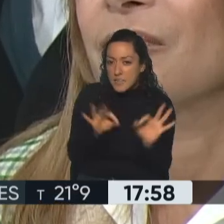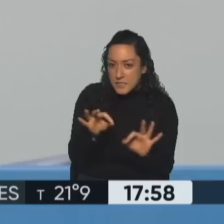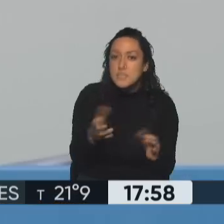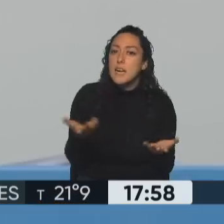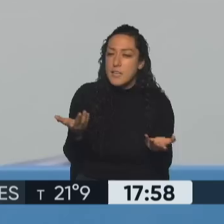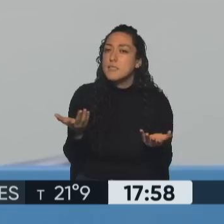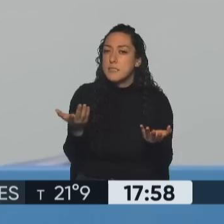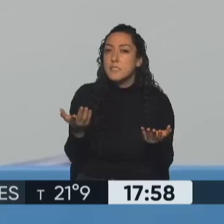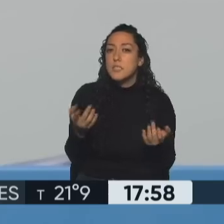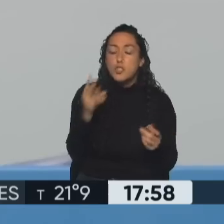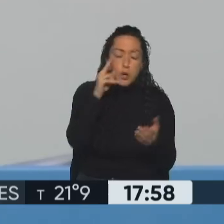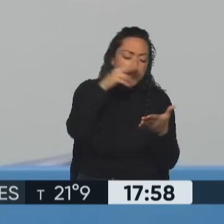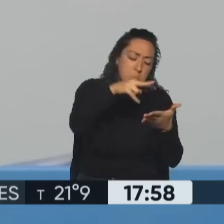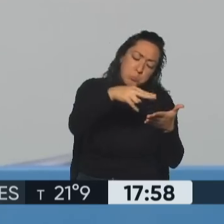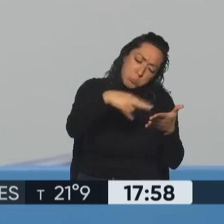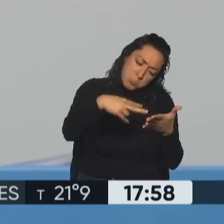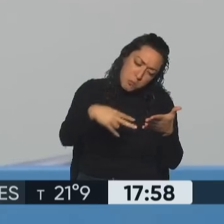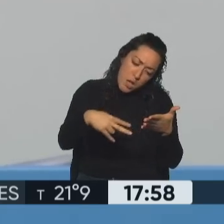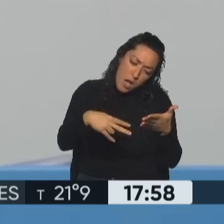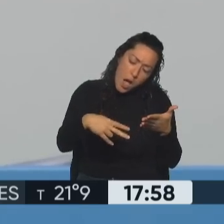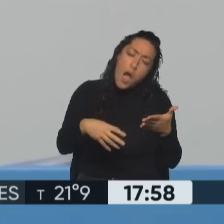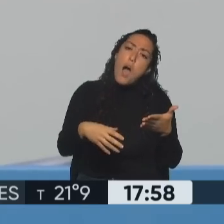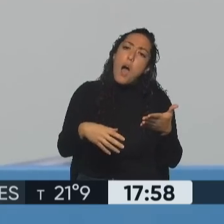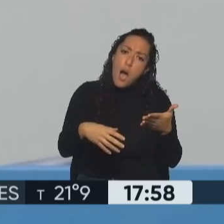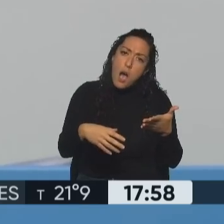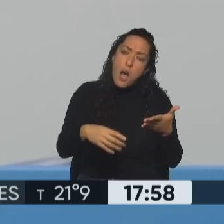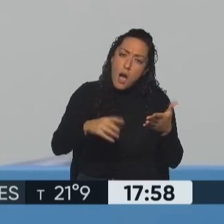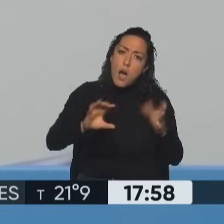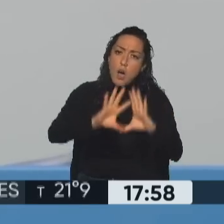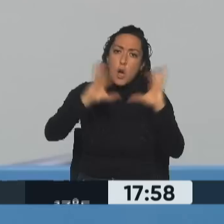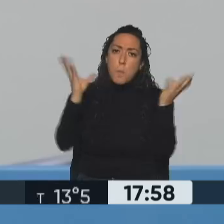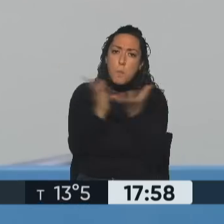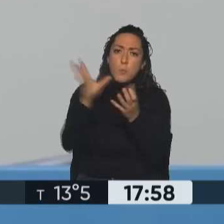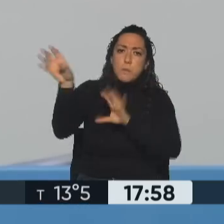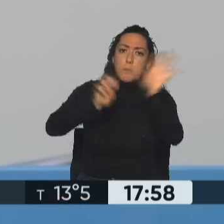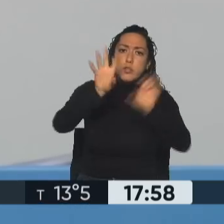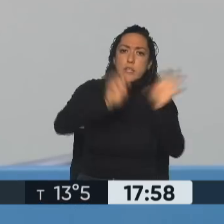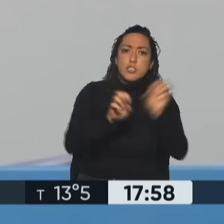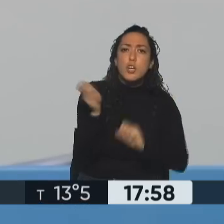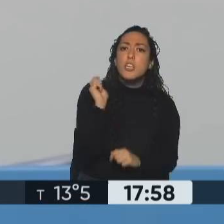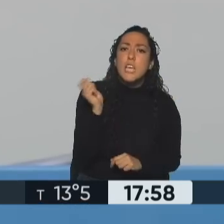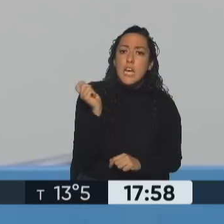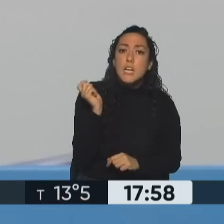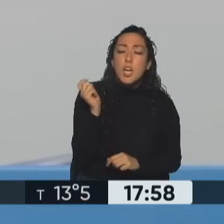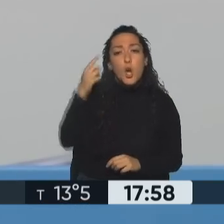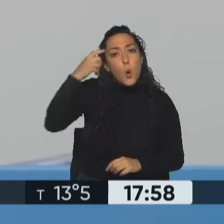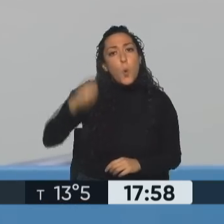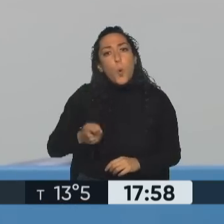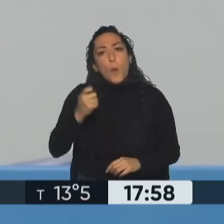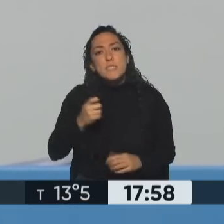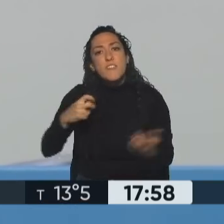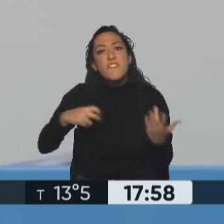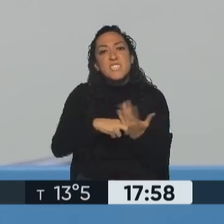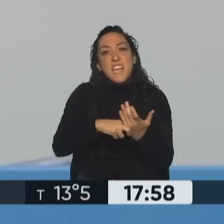Mirando, me entero que además, ¿quiénes han aparecido también en el mundo de las importaciones? los jueces y los